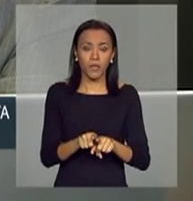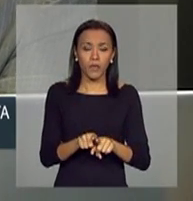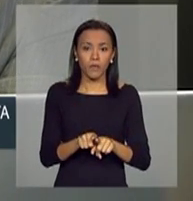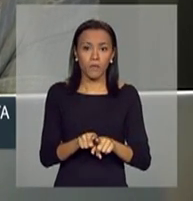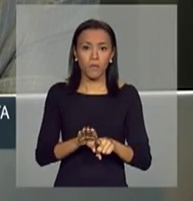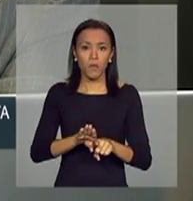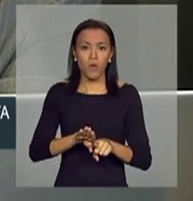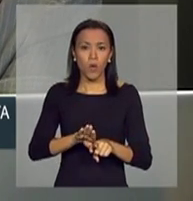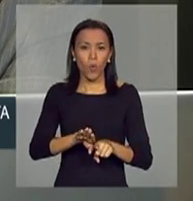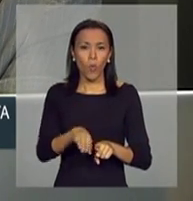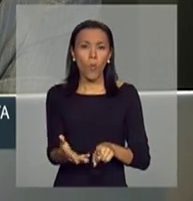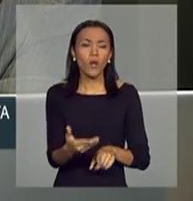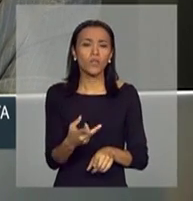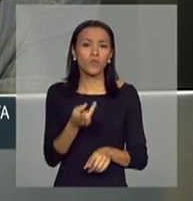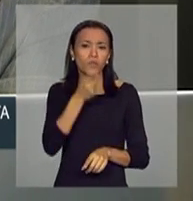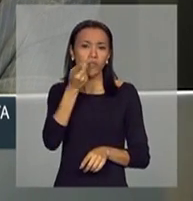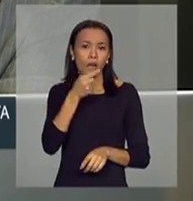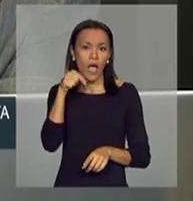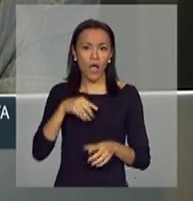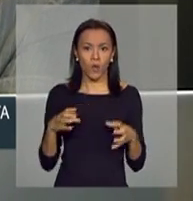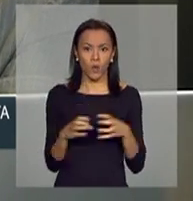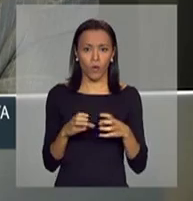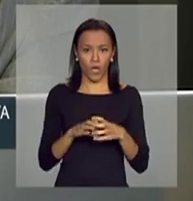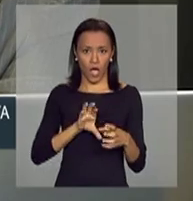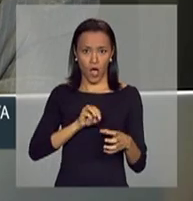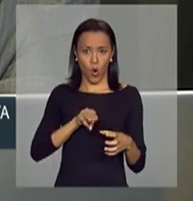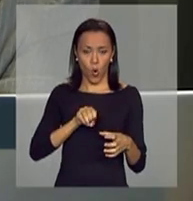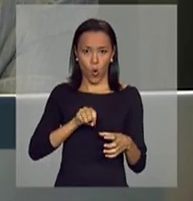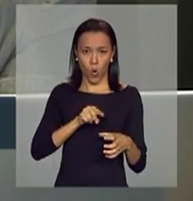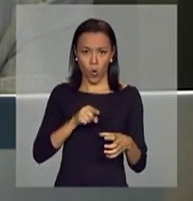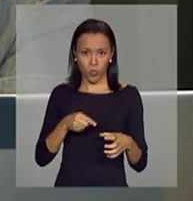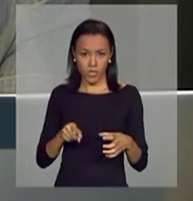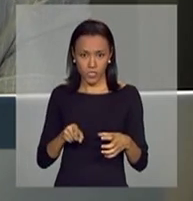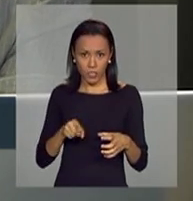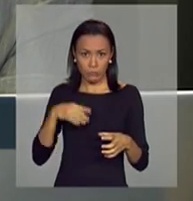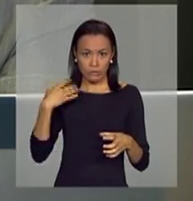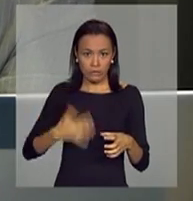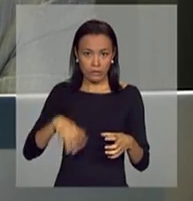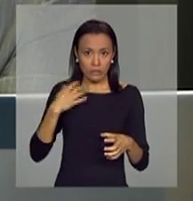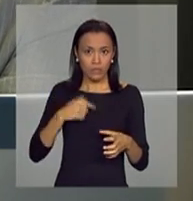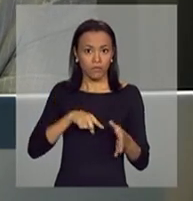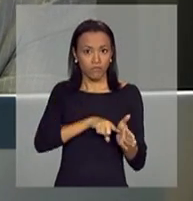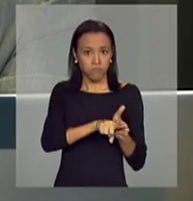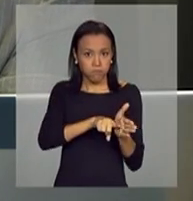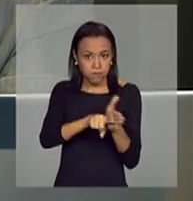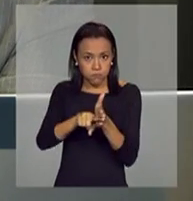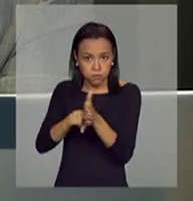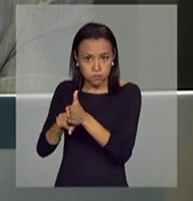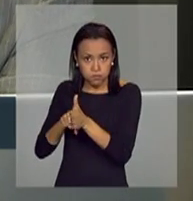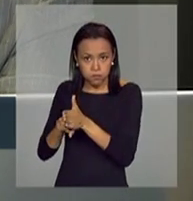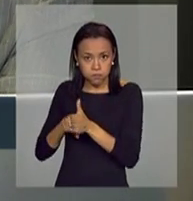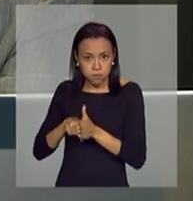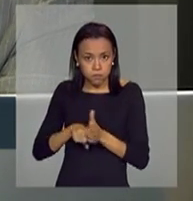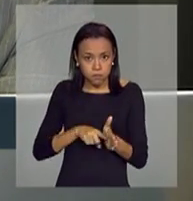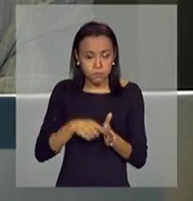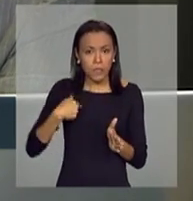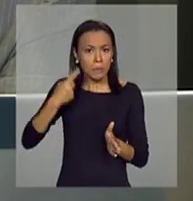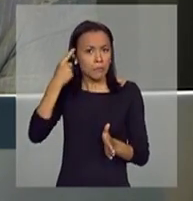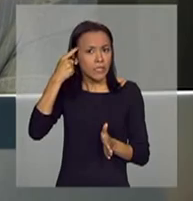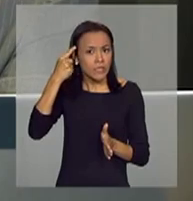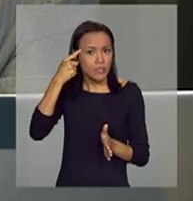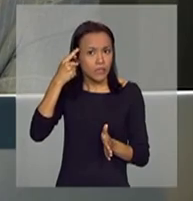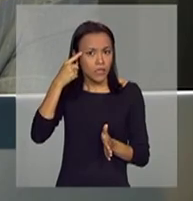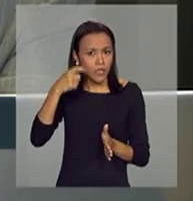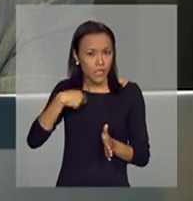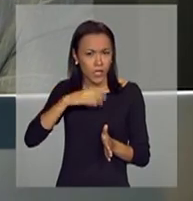que en nuestra comisión, pese al tamaño de la investigación y pese a lo fundamental que era la investigación, no creo